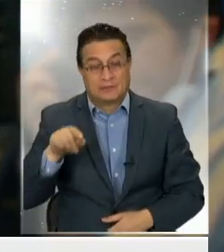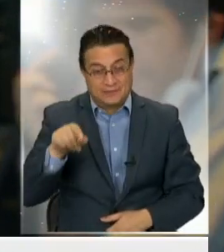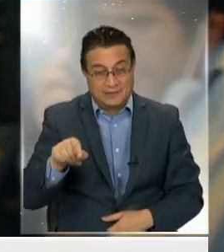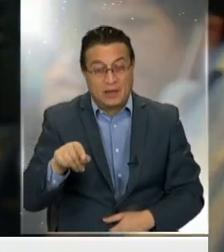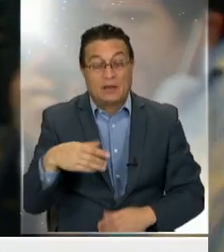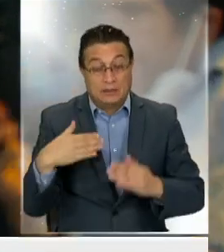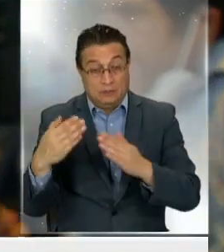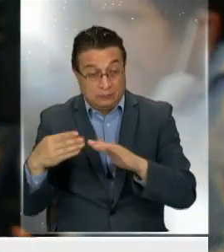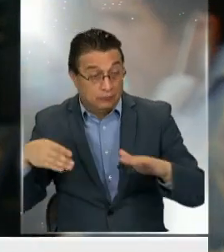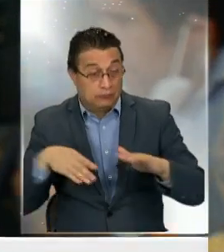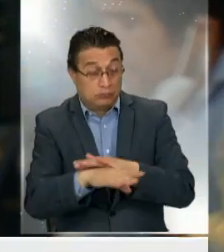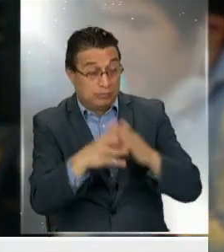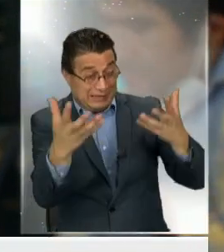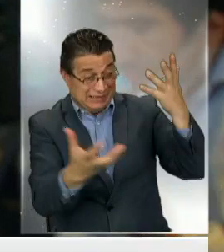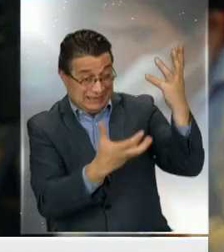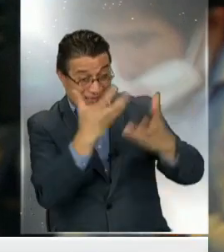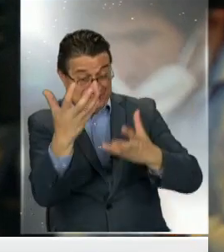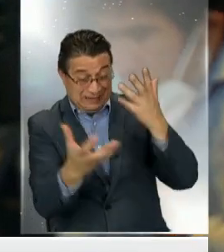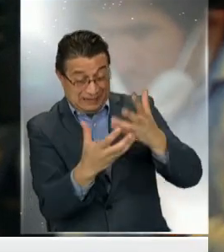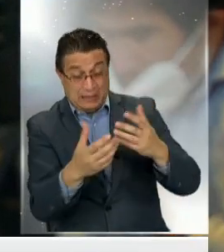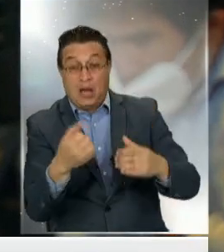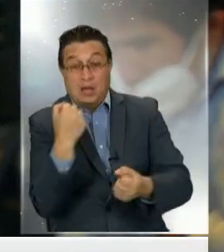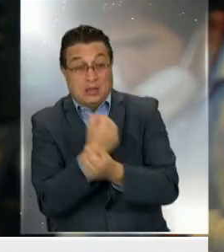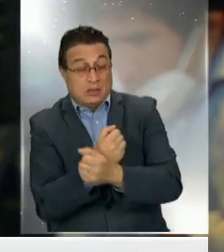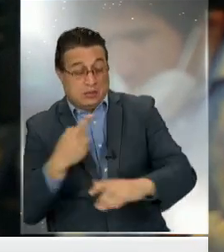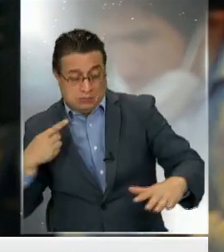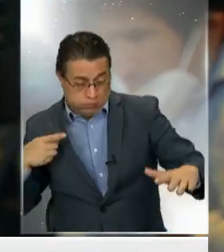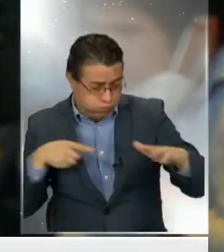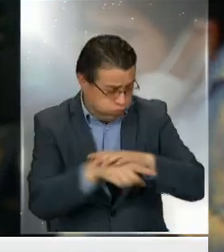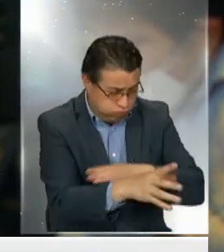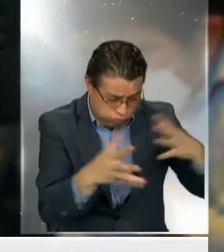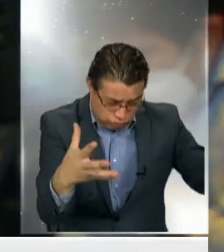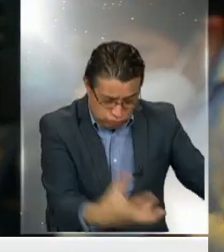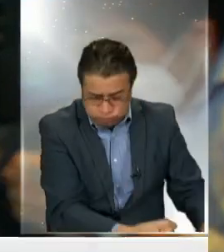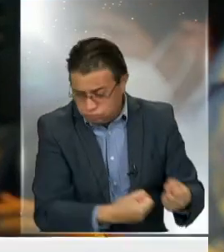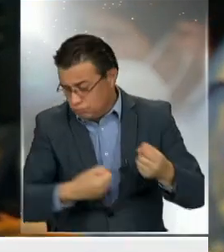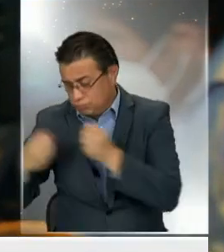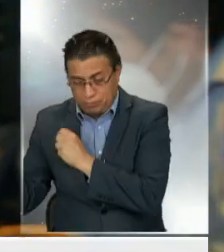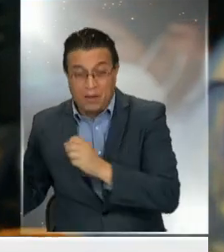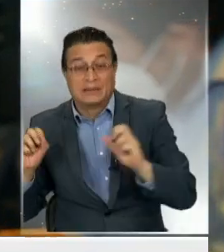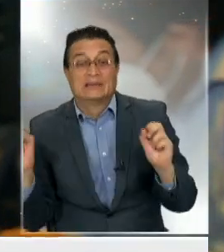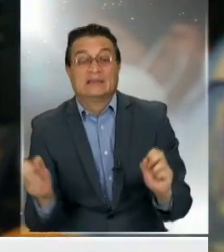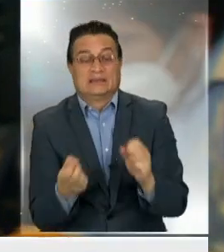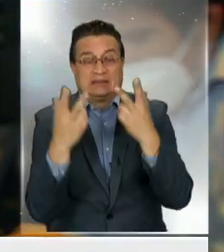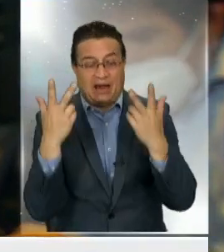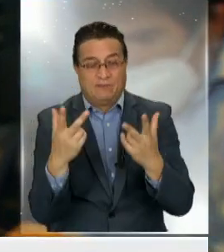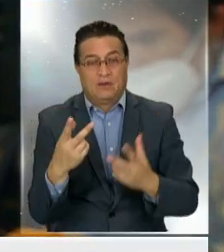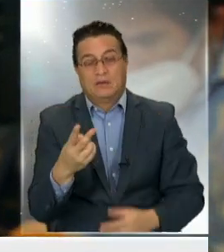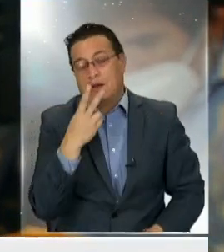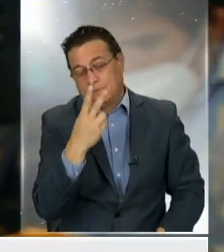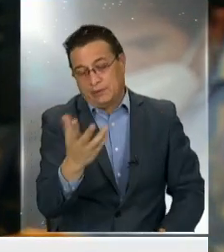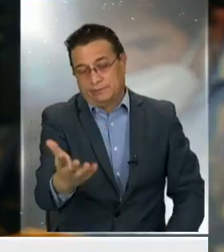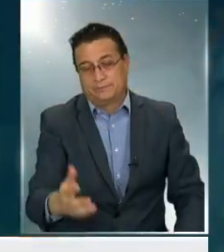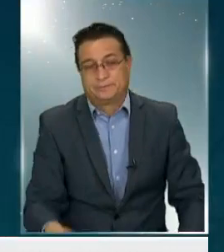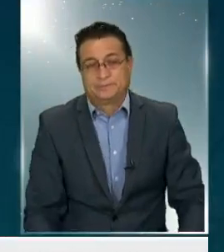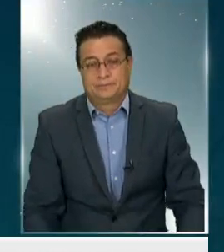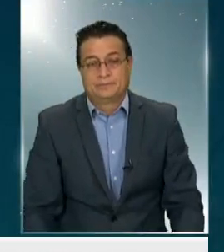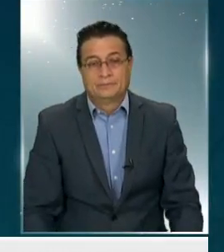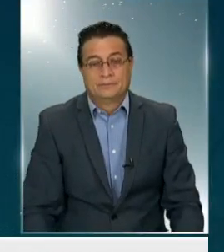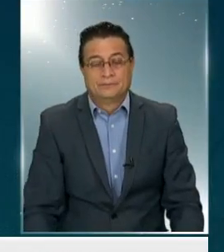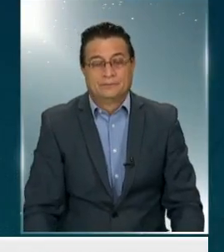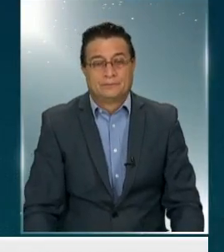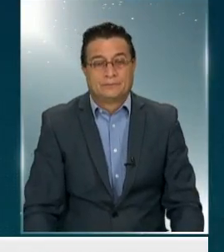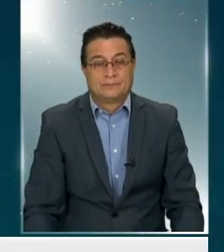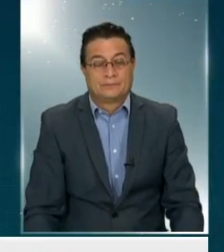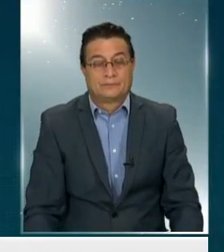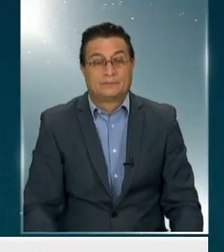ingresó a la casa en llamas para rescatar a la víctima. Los detalles en la nota de Macarena Rodríguez y Magdalena Muñoz.